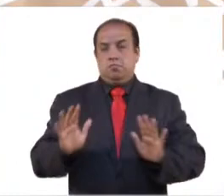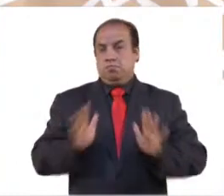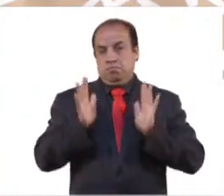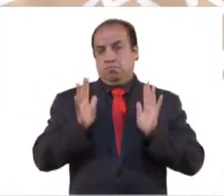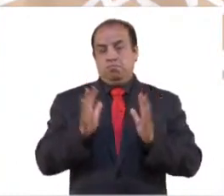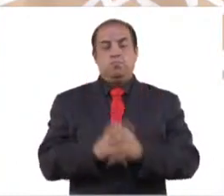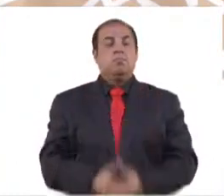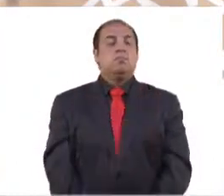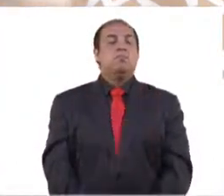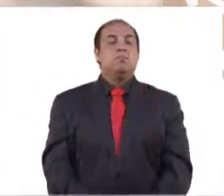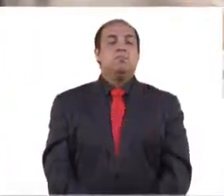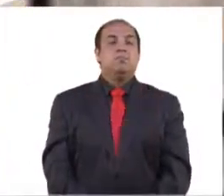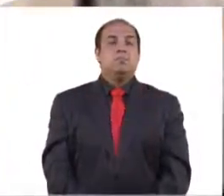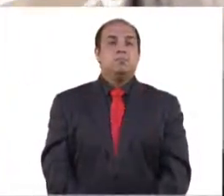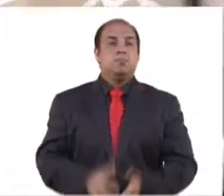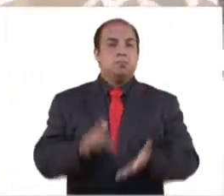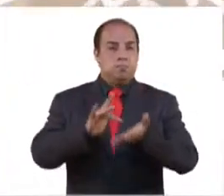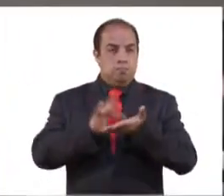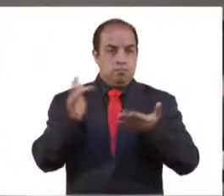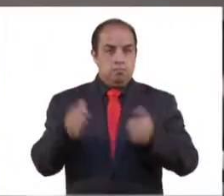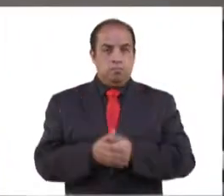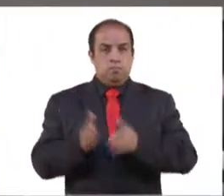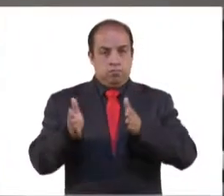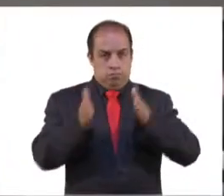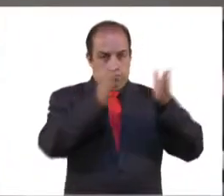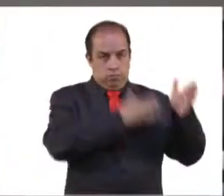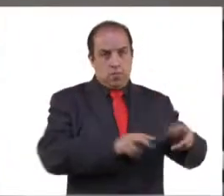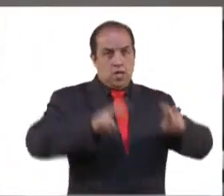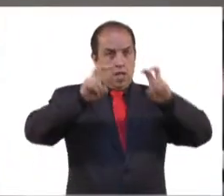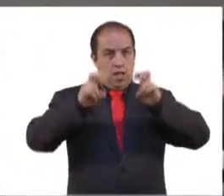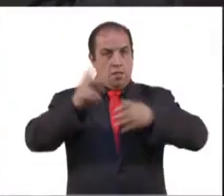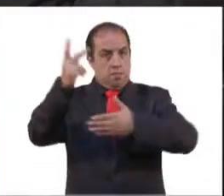muchas gracias. Gracias. Doctor, en otro tema, bueno, siguiendo con el